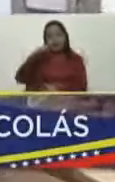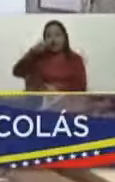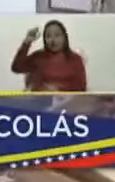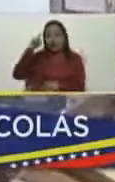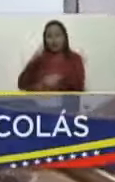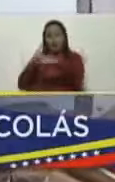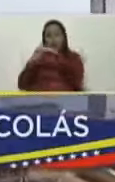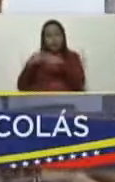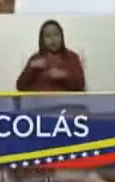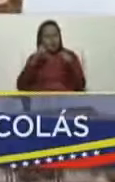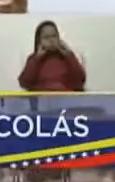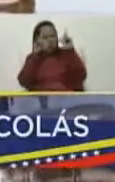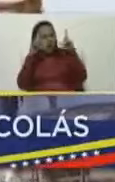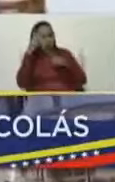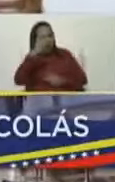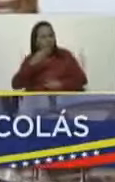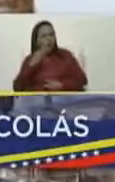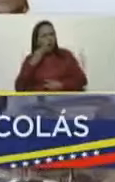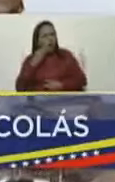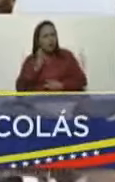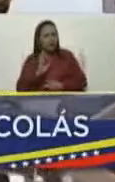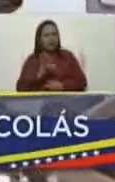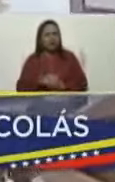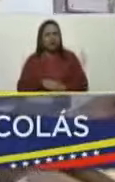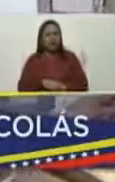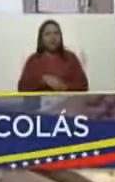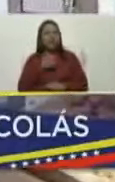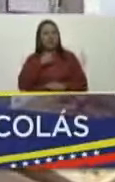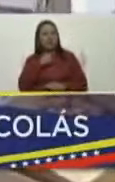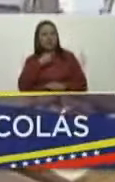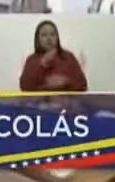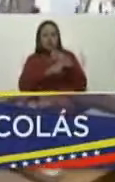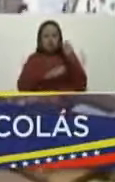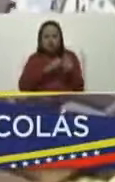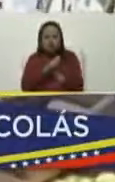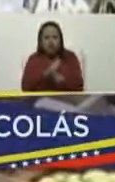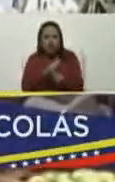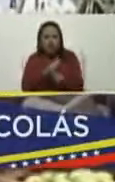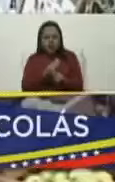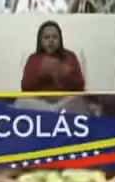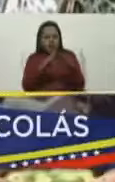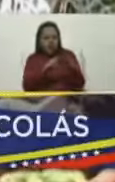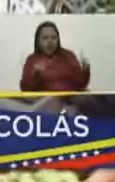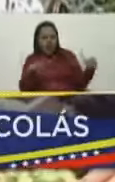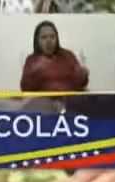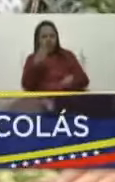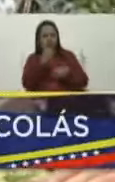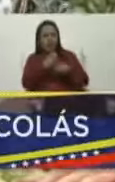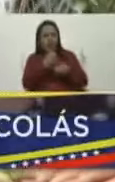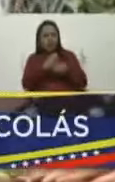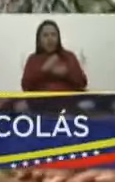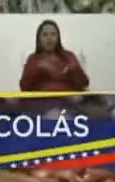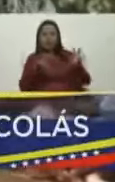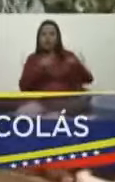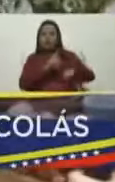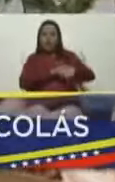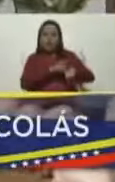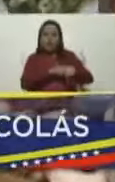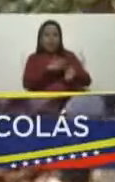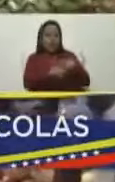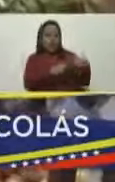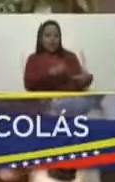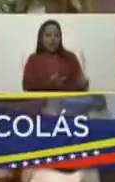tan joven y... Le gusta producir la tierra, mira, una nueva época, una nueva